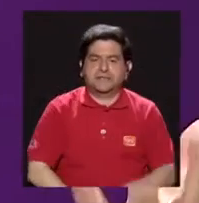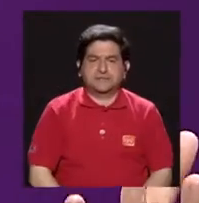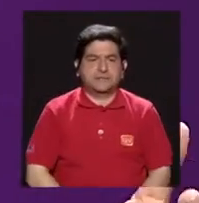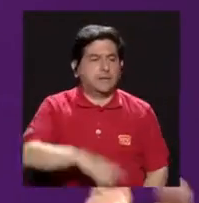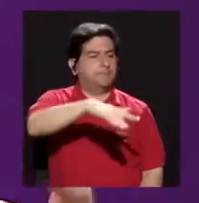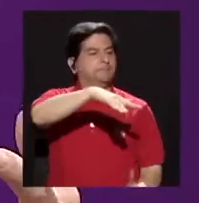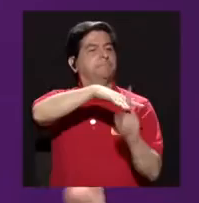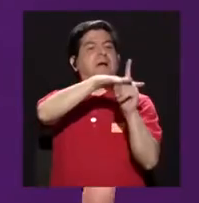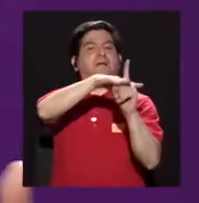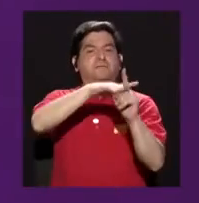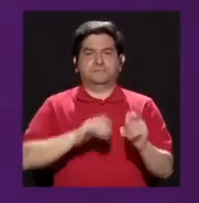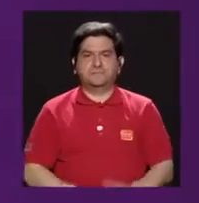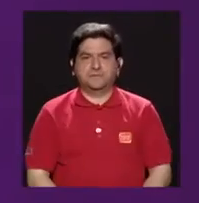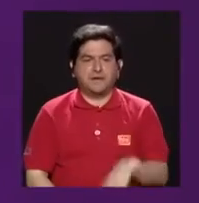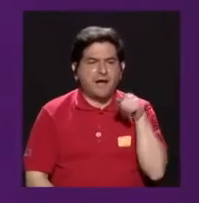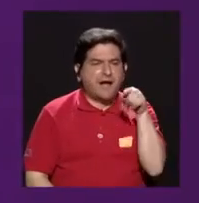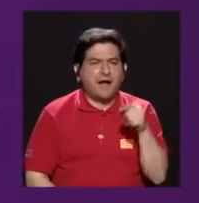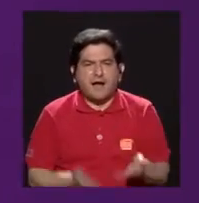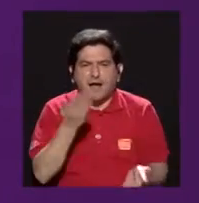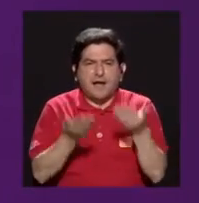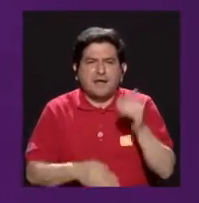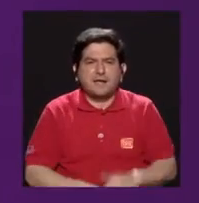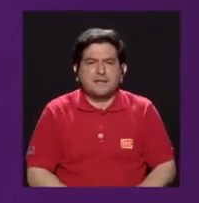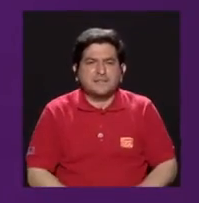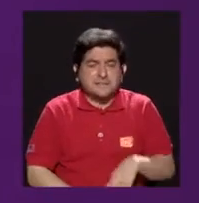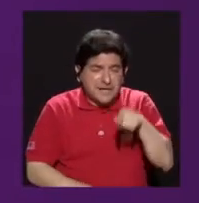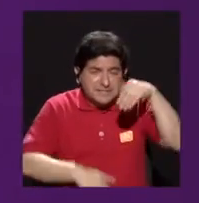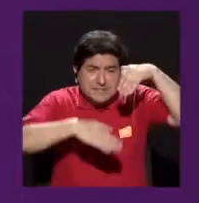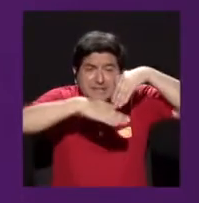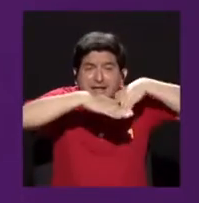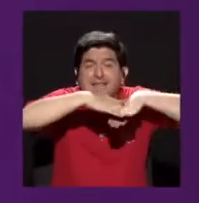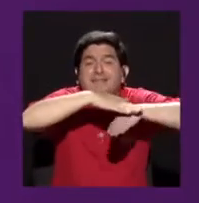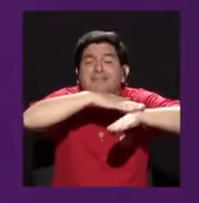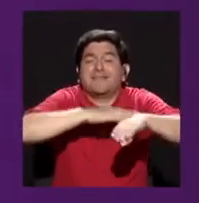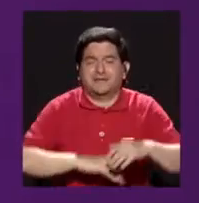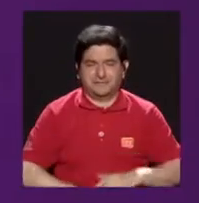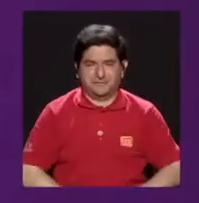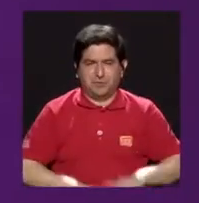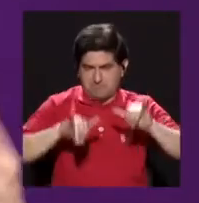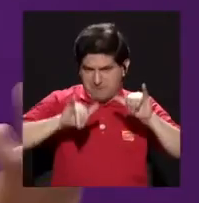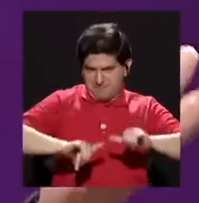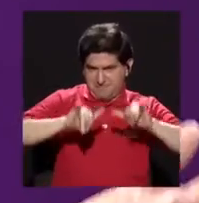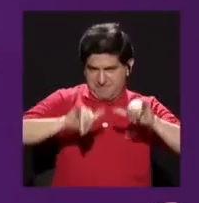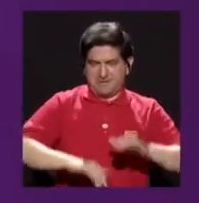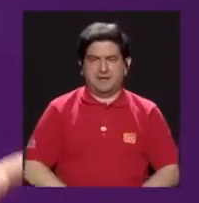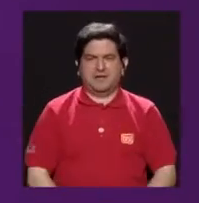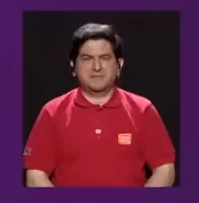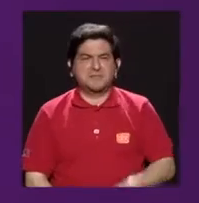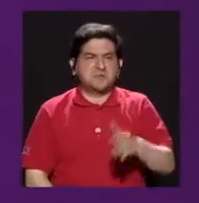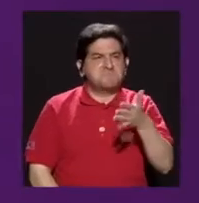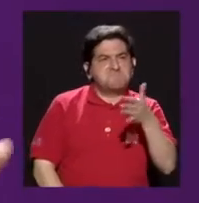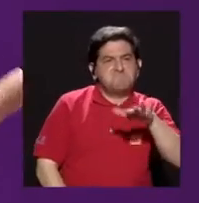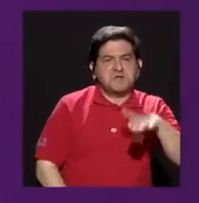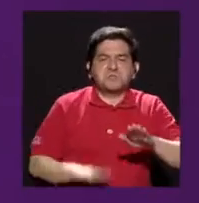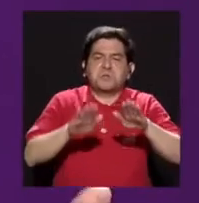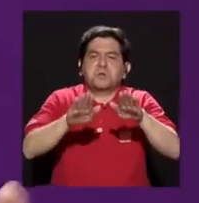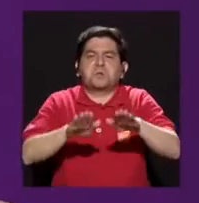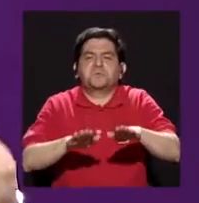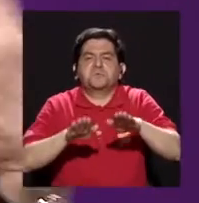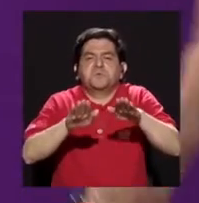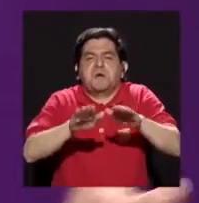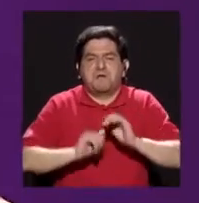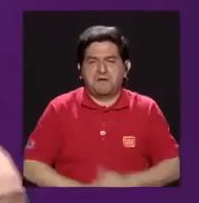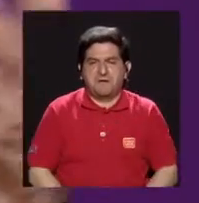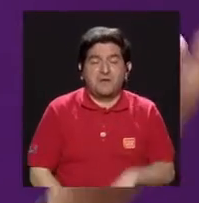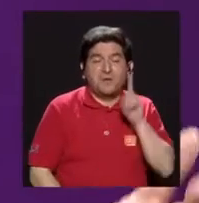salió a flote lo que está muy, muy, muy en la epidermis, ¿verdad? Es decir, que está muy allí, que se mantiene más o menos tranquilo, ¿verdad?